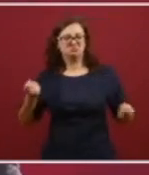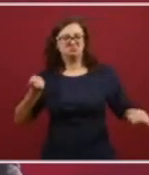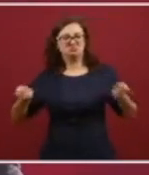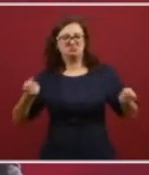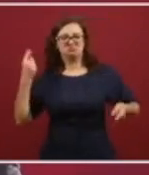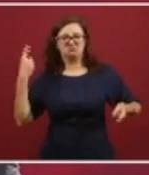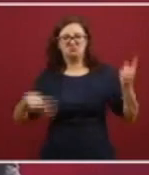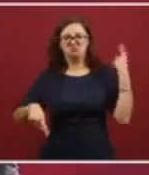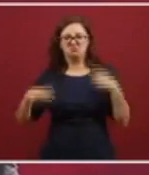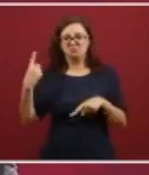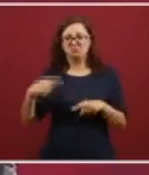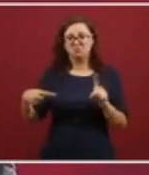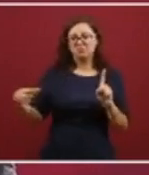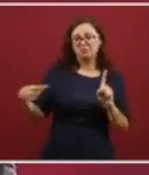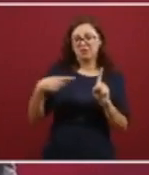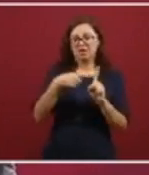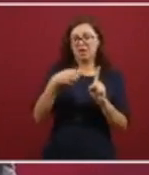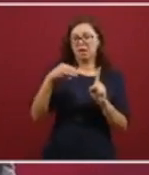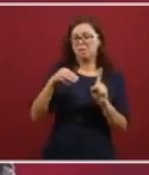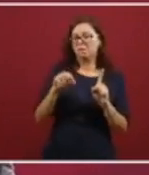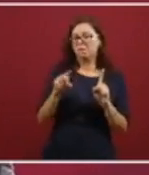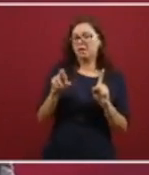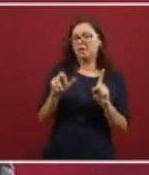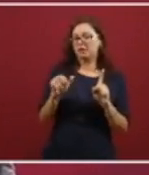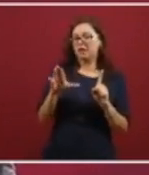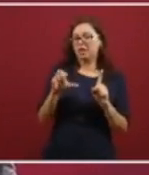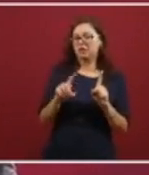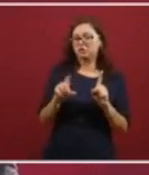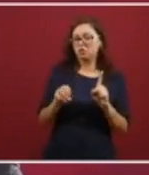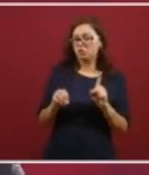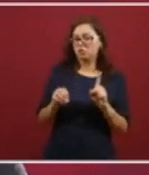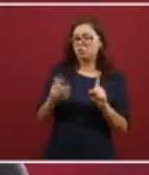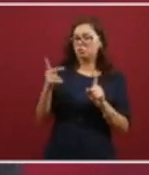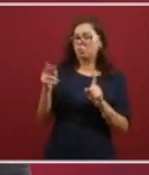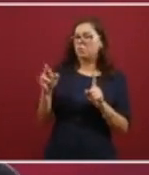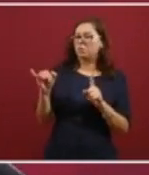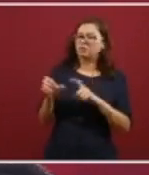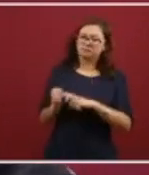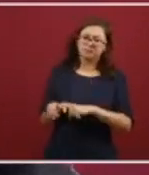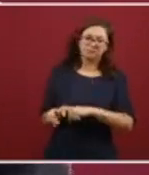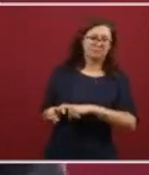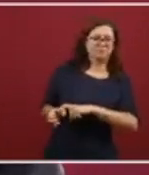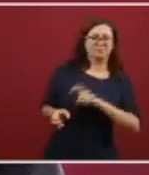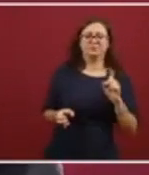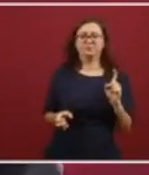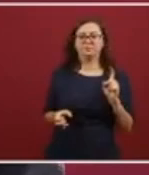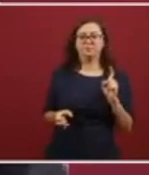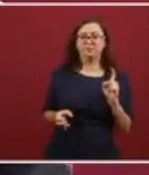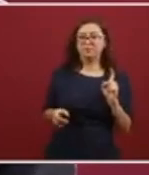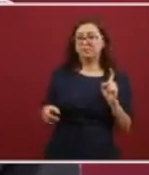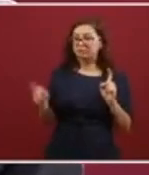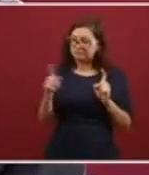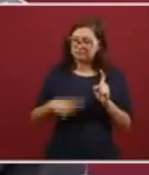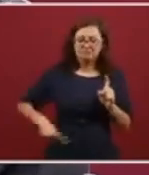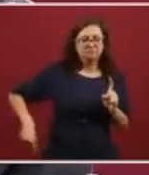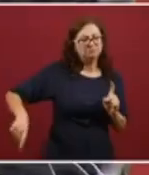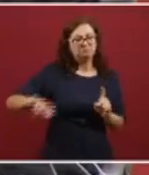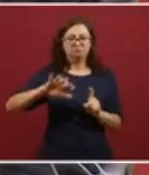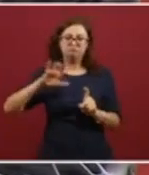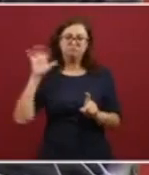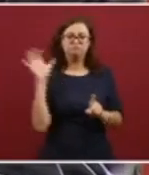Sale Madrazo del PRI. Y desde luego se le van encima todos,